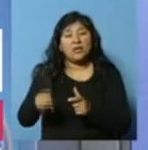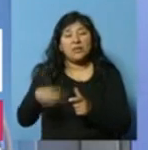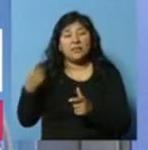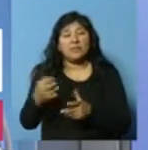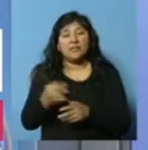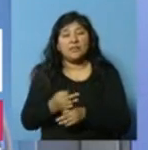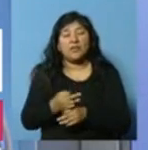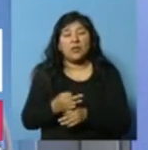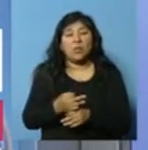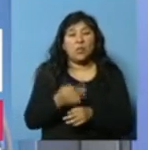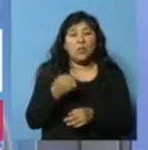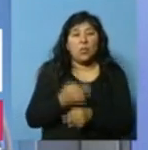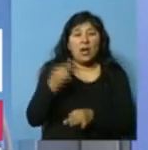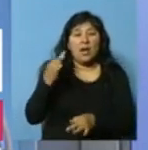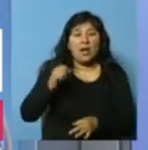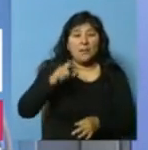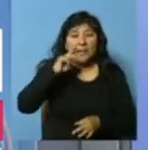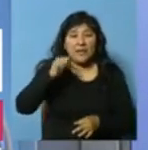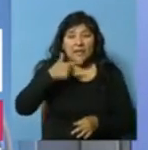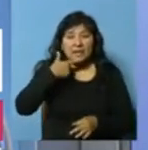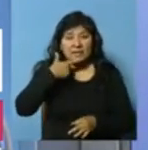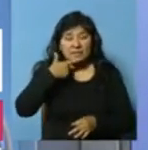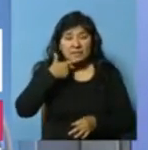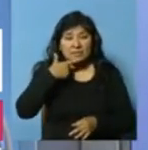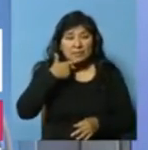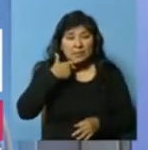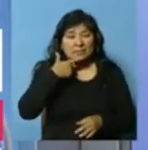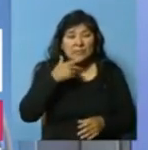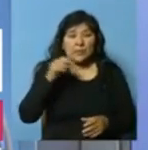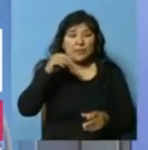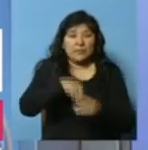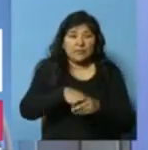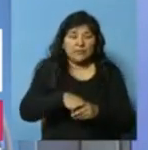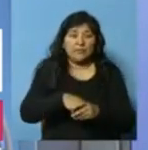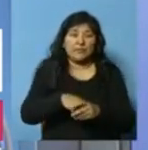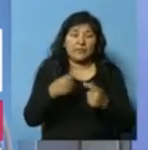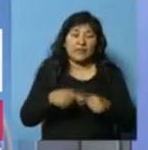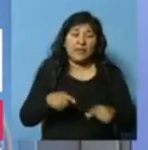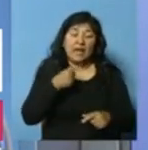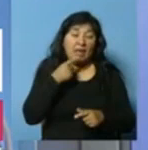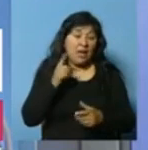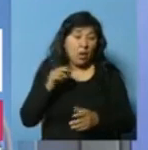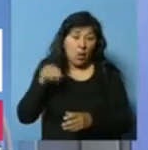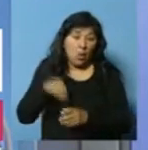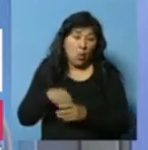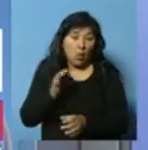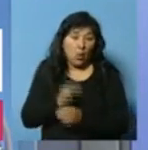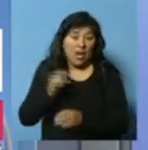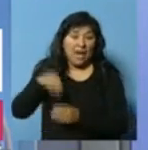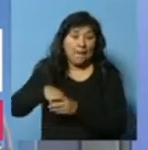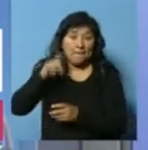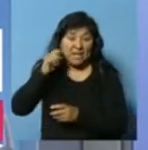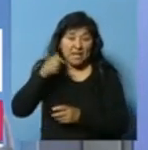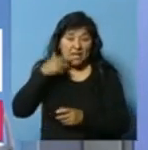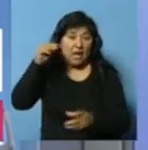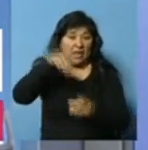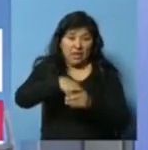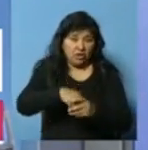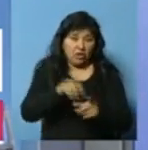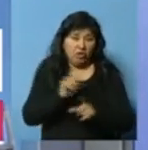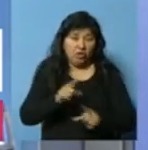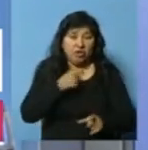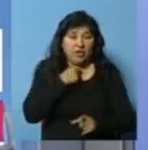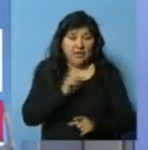la escuela de minas porque decidió no intervenir y no ser evaluada pero el 97.5